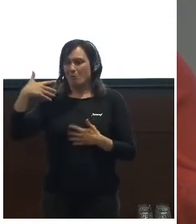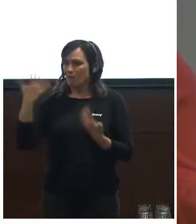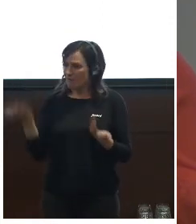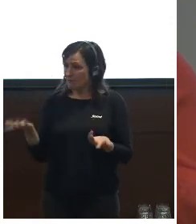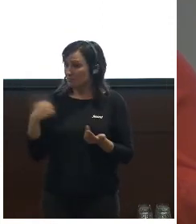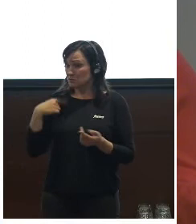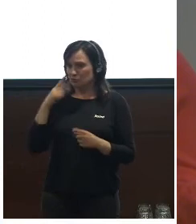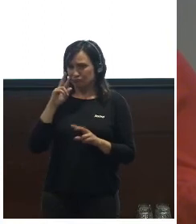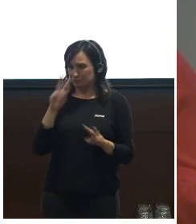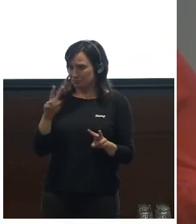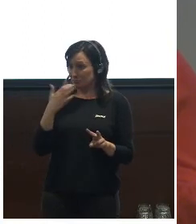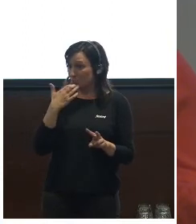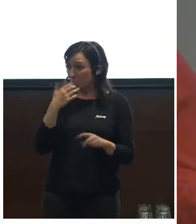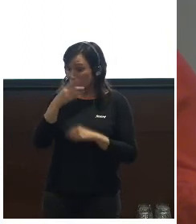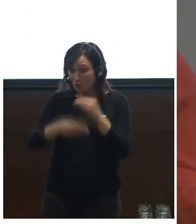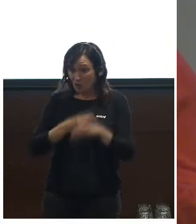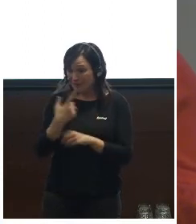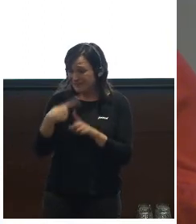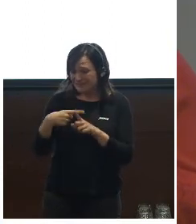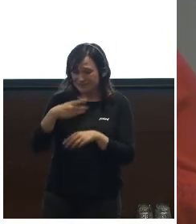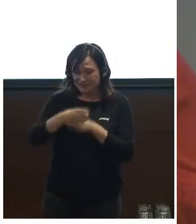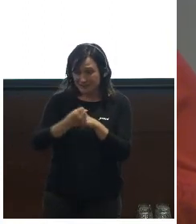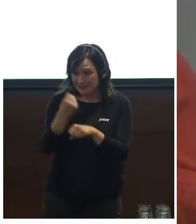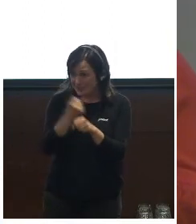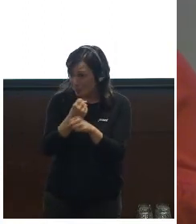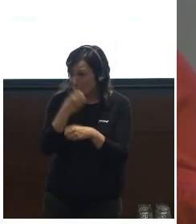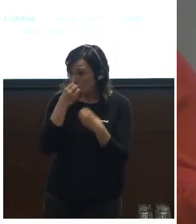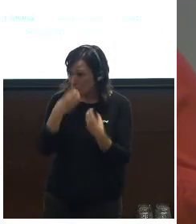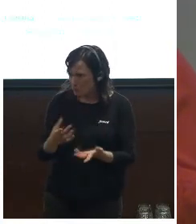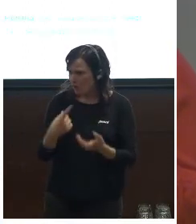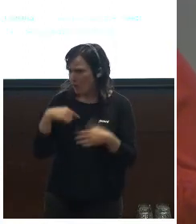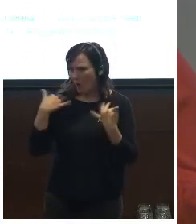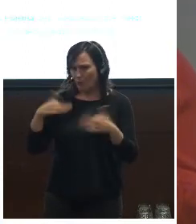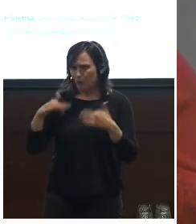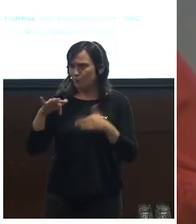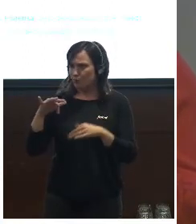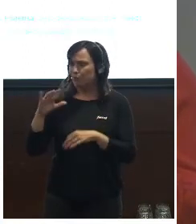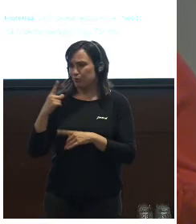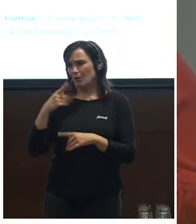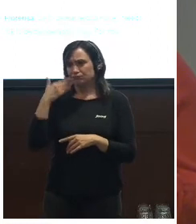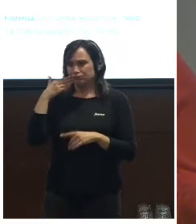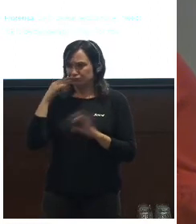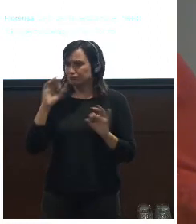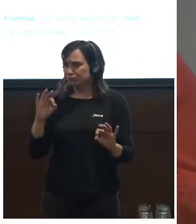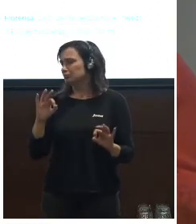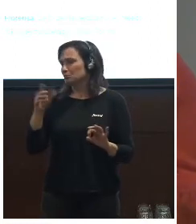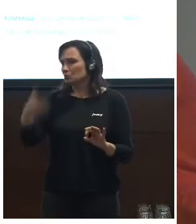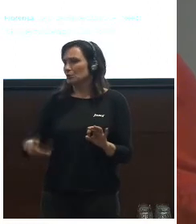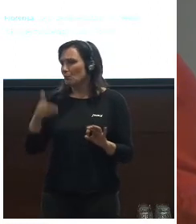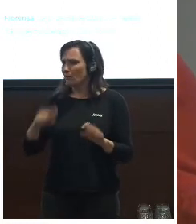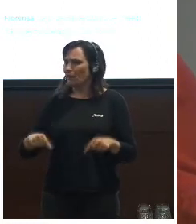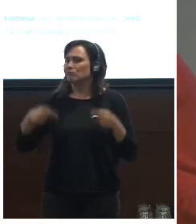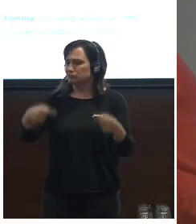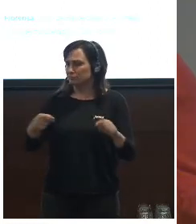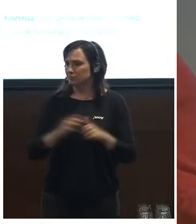visto auténticos milagros cuando tú haces tu trabajo bien y una persona que necesitaba un... Simplemente que se cumpla el